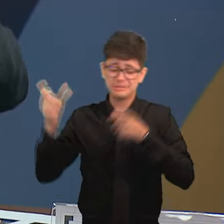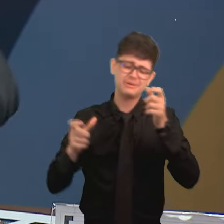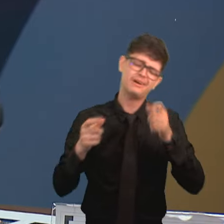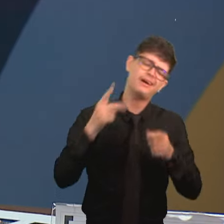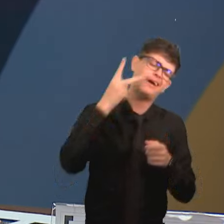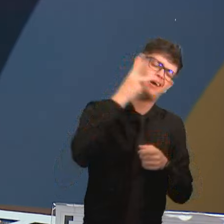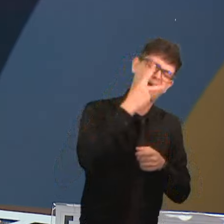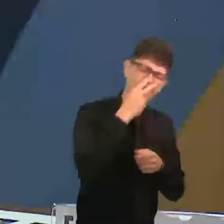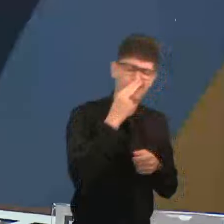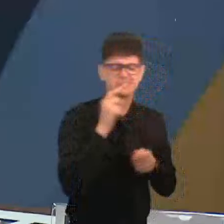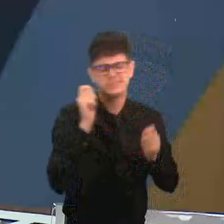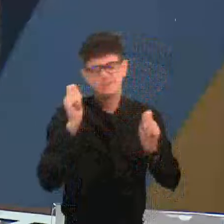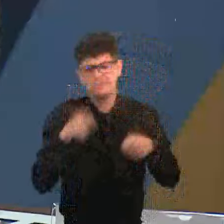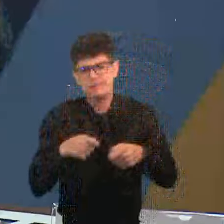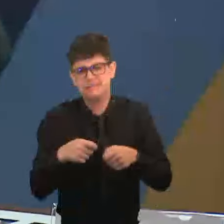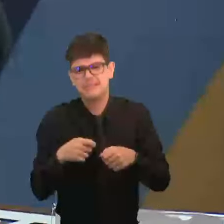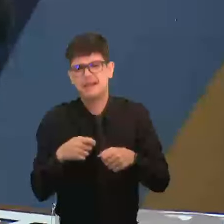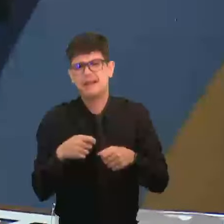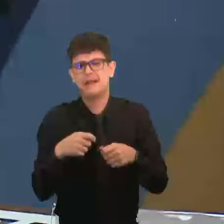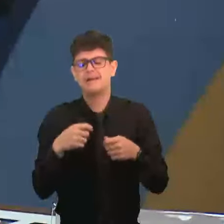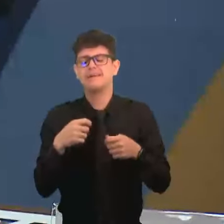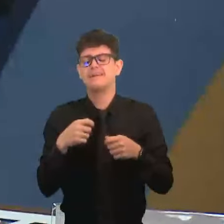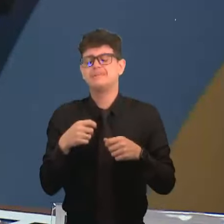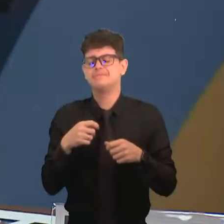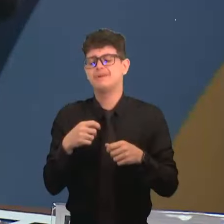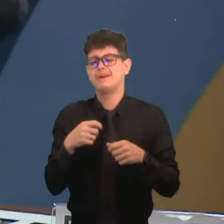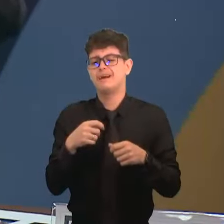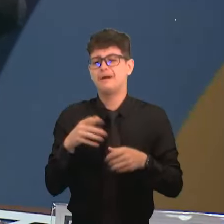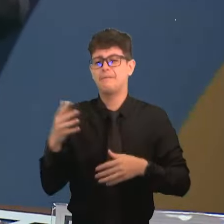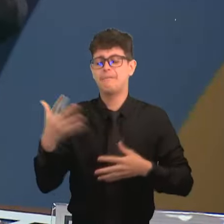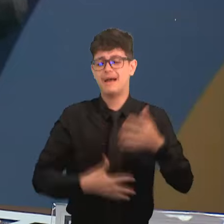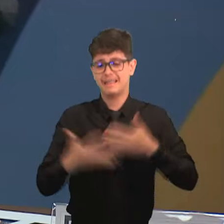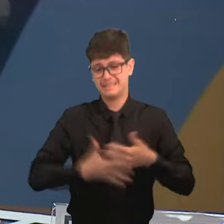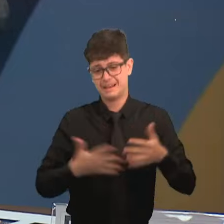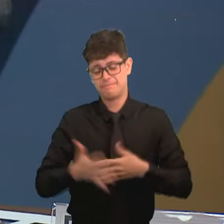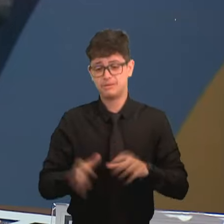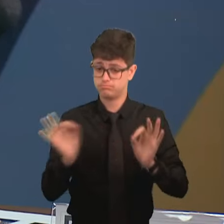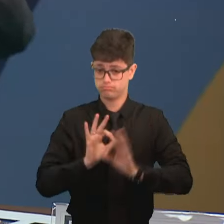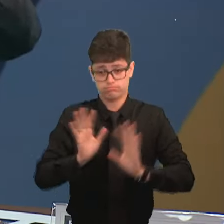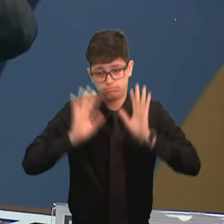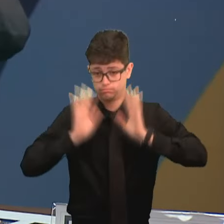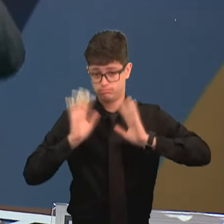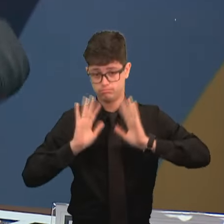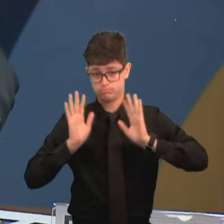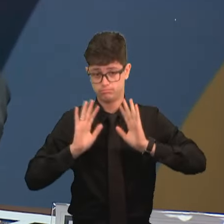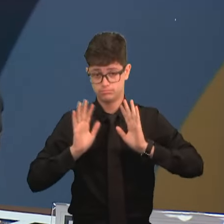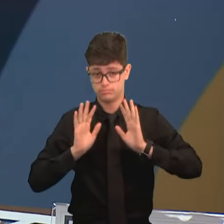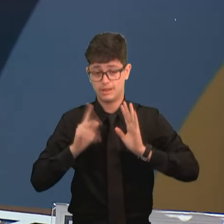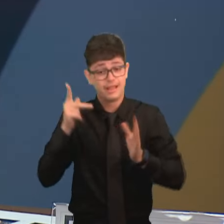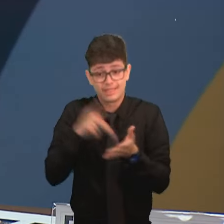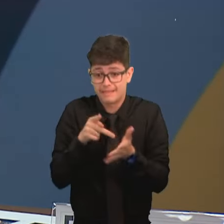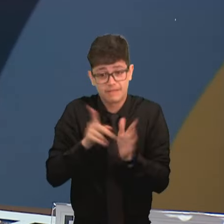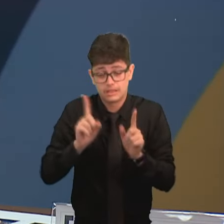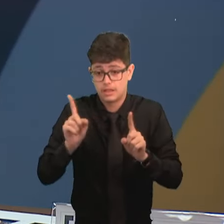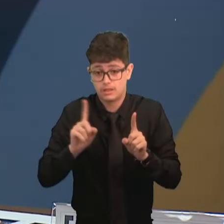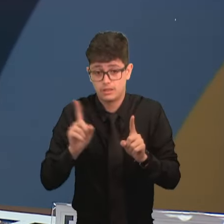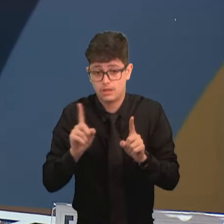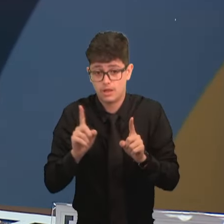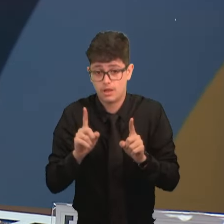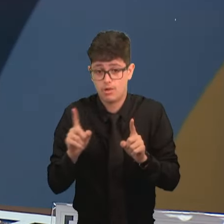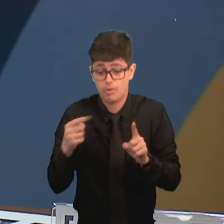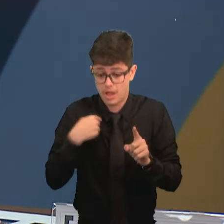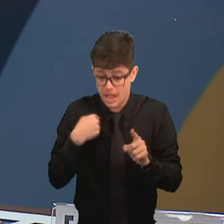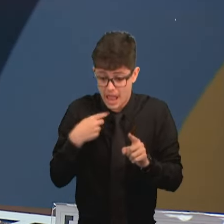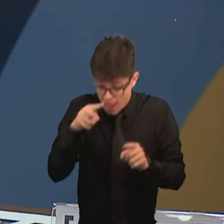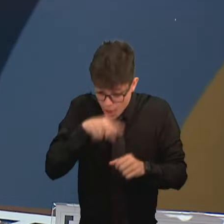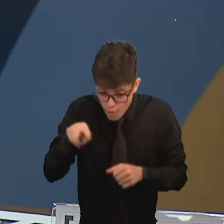intervenir en sus modelos para intervenir en estándares de discriminación van a reducir el desempeño del modelo en el promedio. Eso no es verdad,